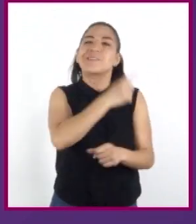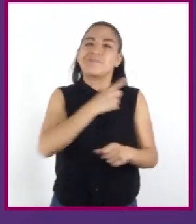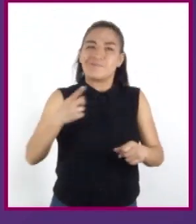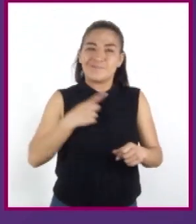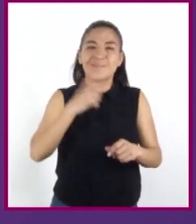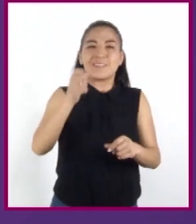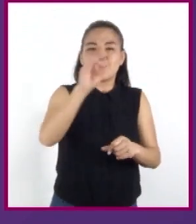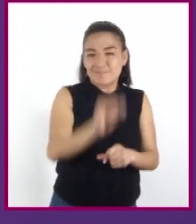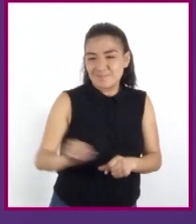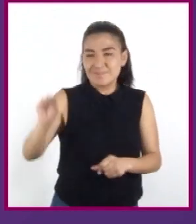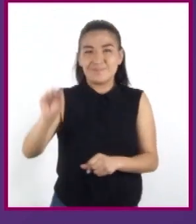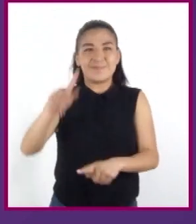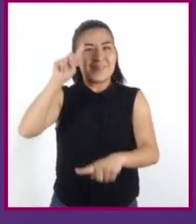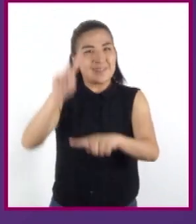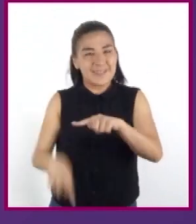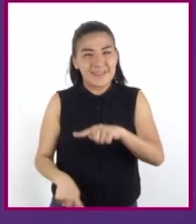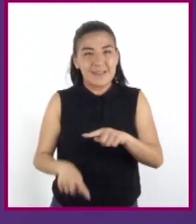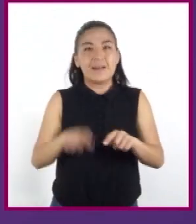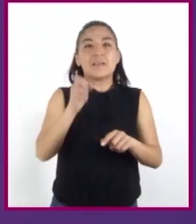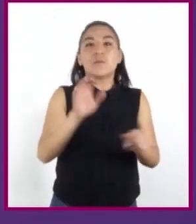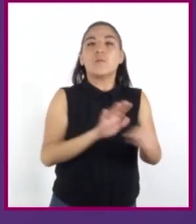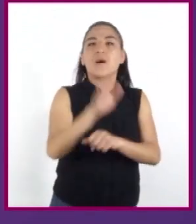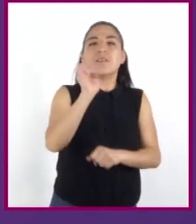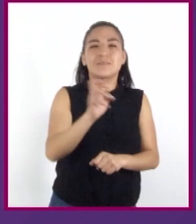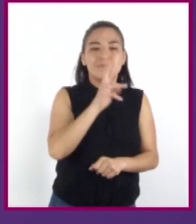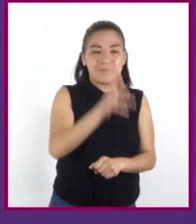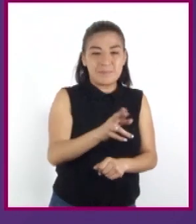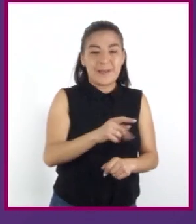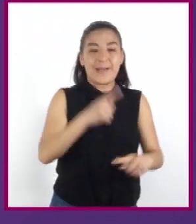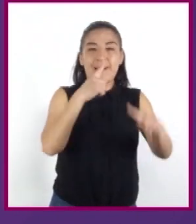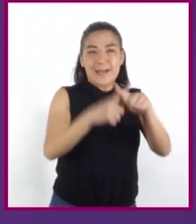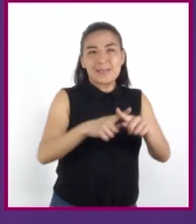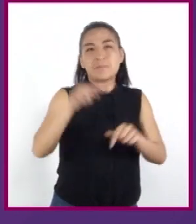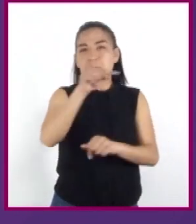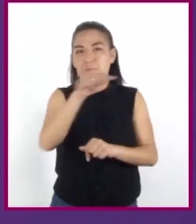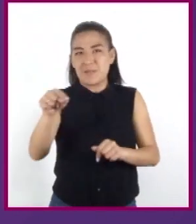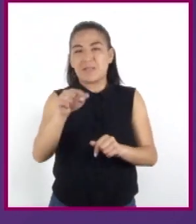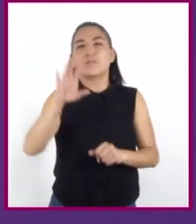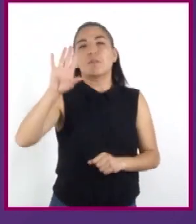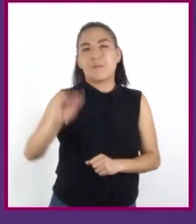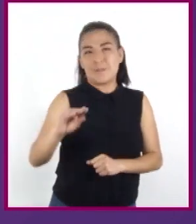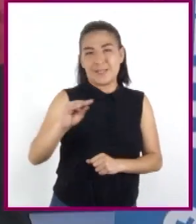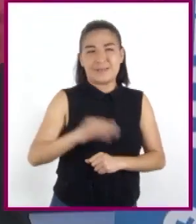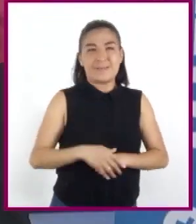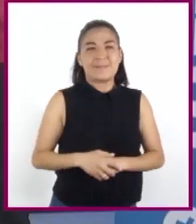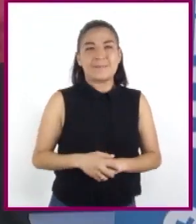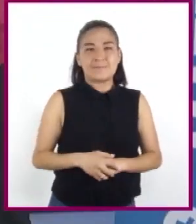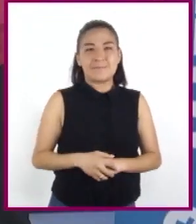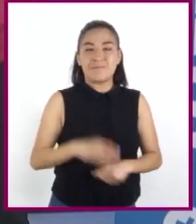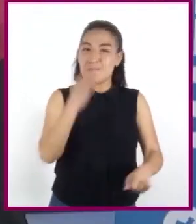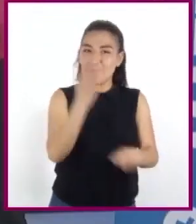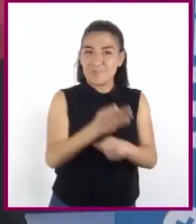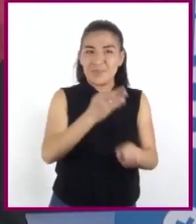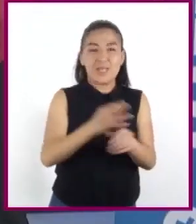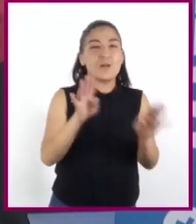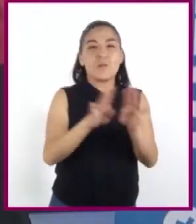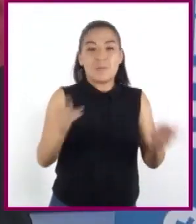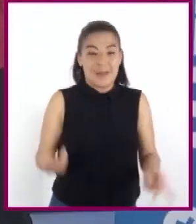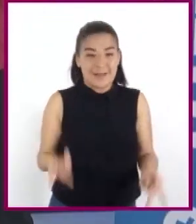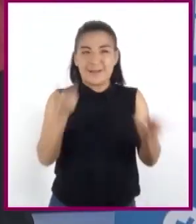y la expresión resultante es X menos 90. En esta ocasión no vamos a